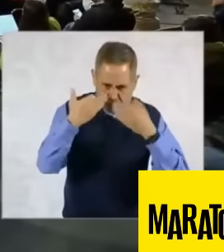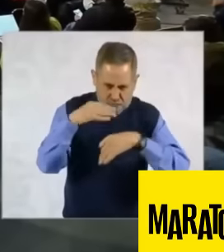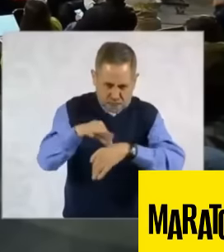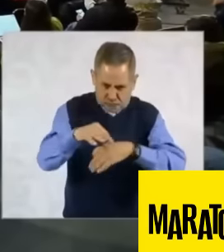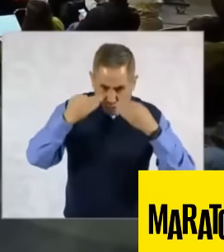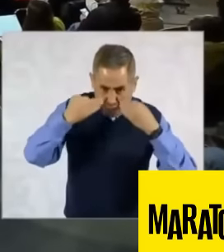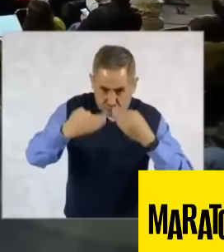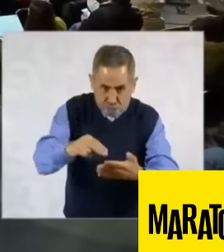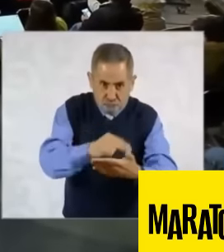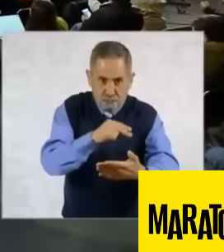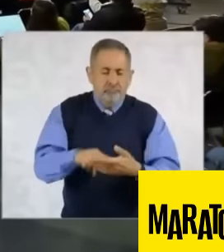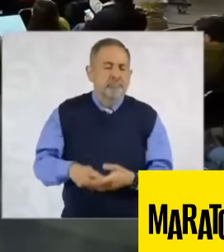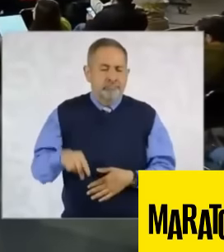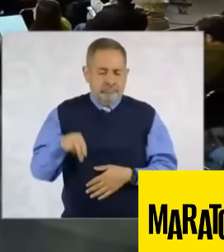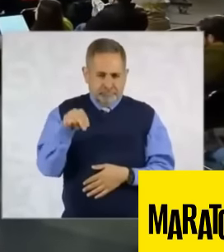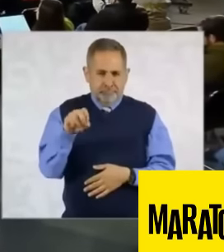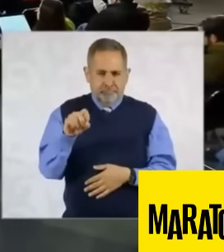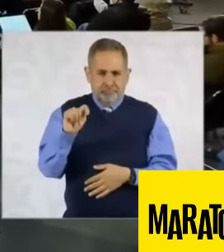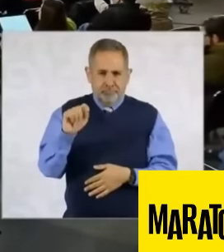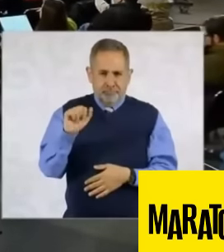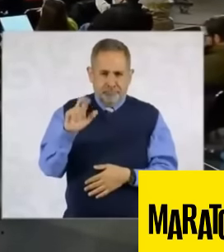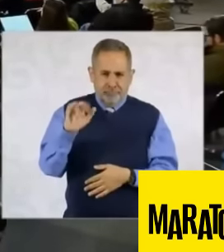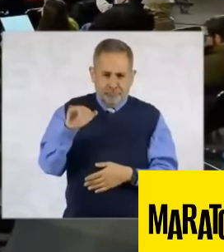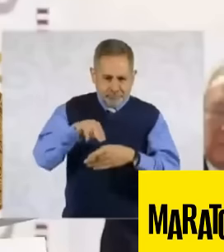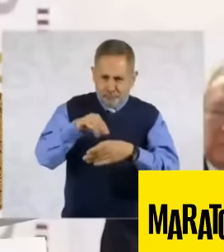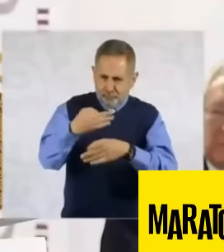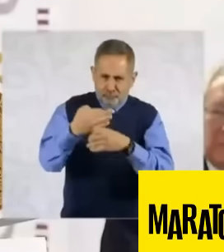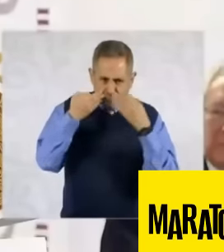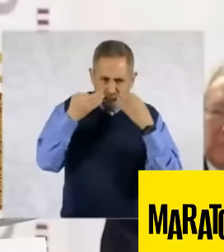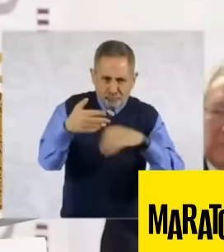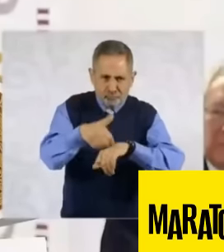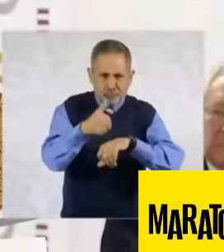notario notario